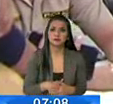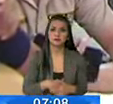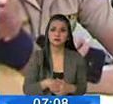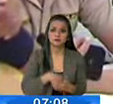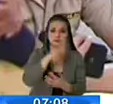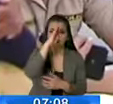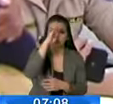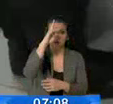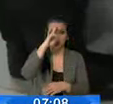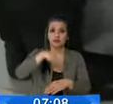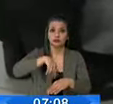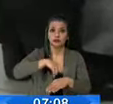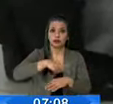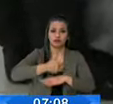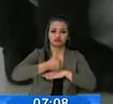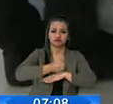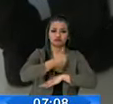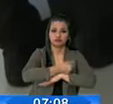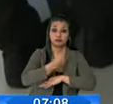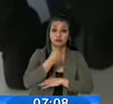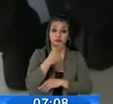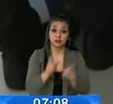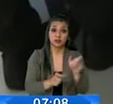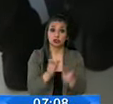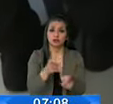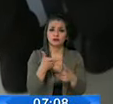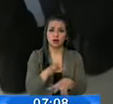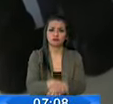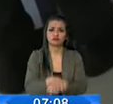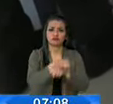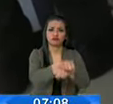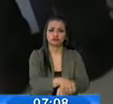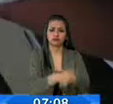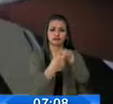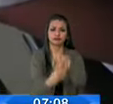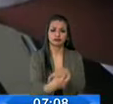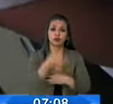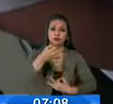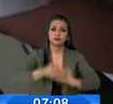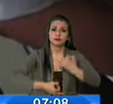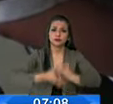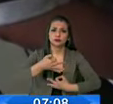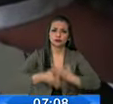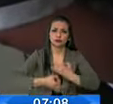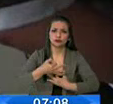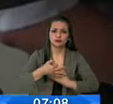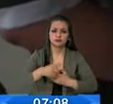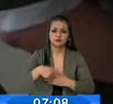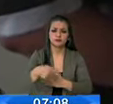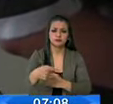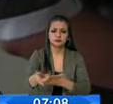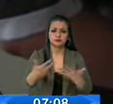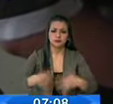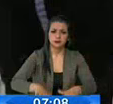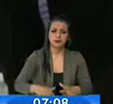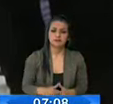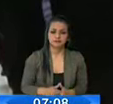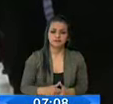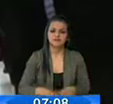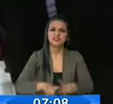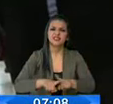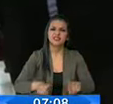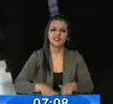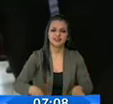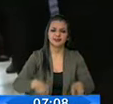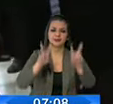Policía Nacional aseguraron que estas personas serán presentadas en una audiencia de formulación de cargos en las próximas horas por diferentes